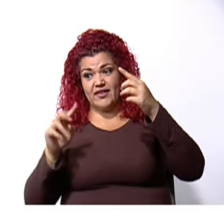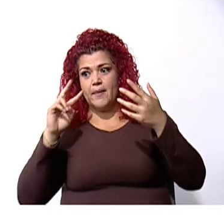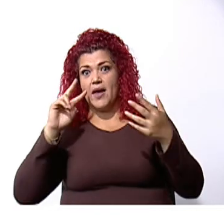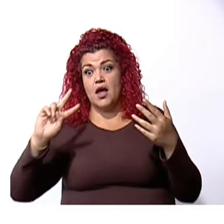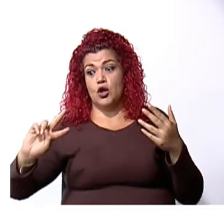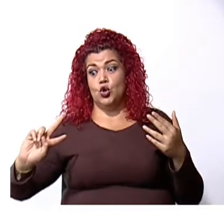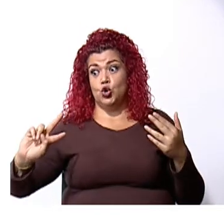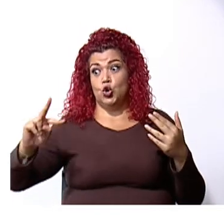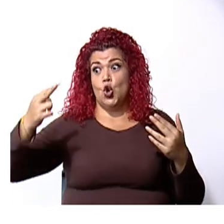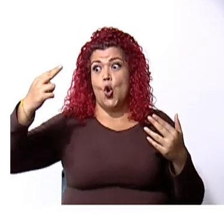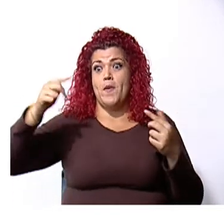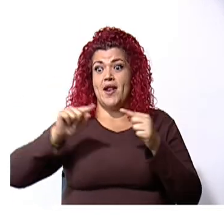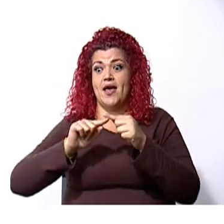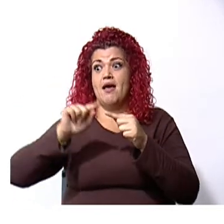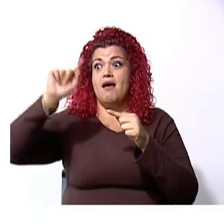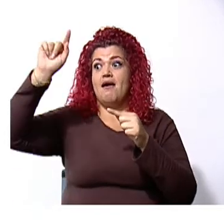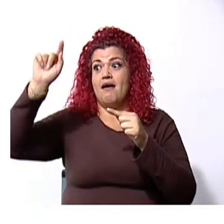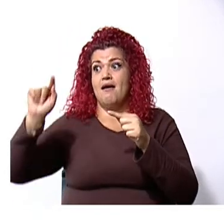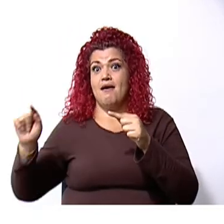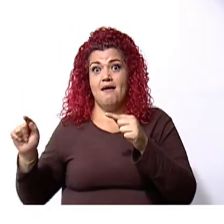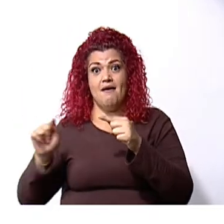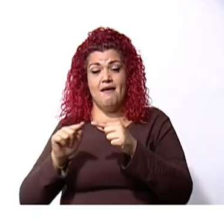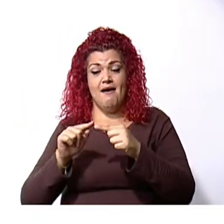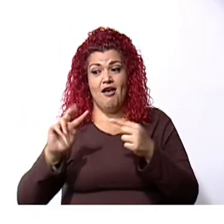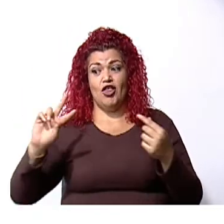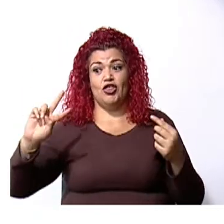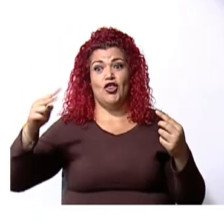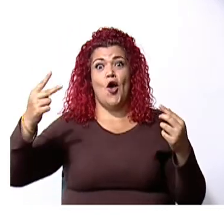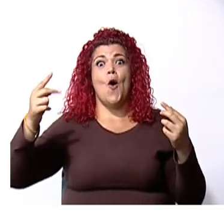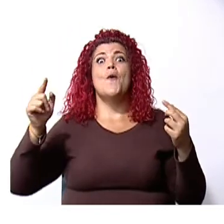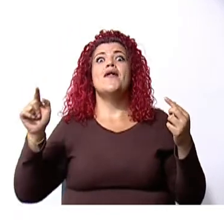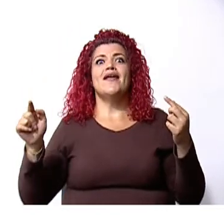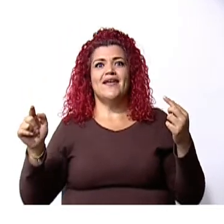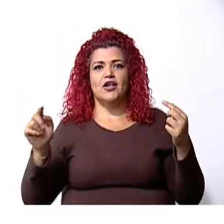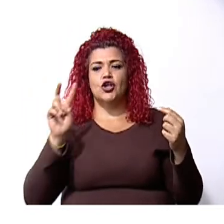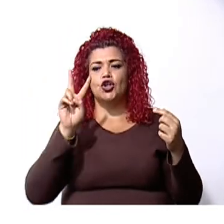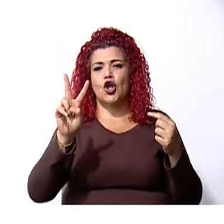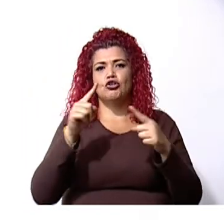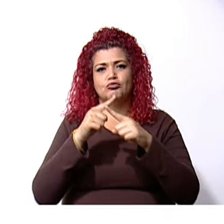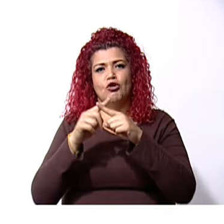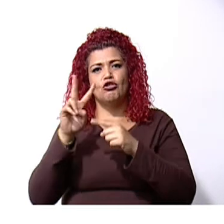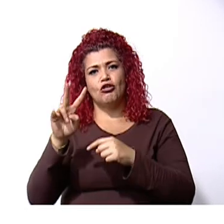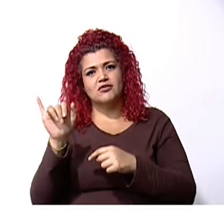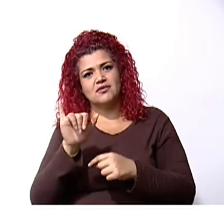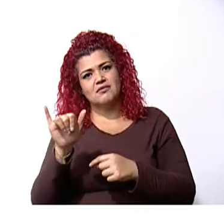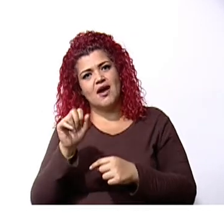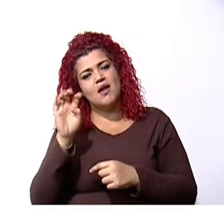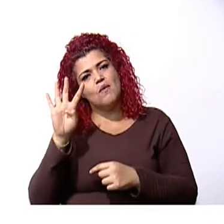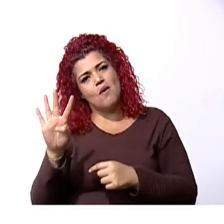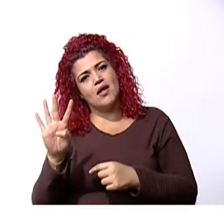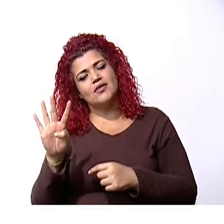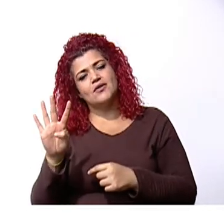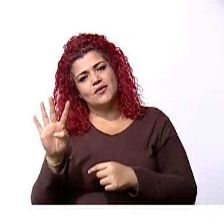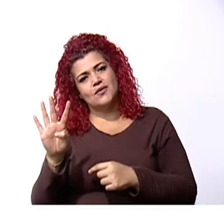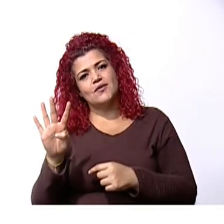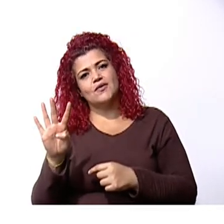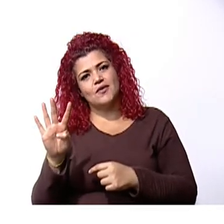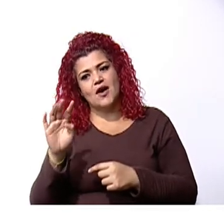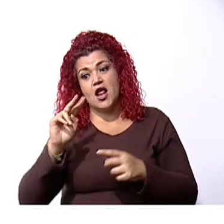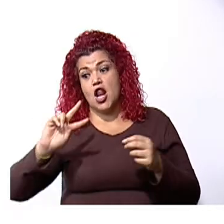el doble del triángulo 1. Observen, 2 por 2 es igual a 4. Es